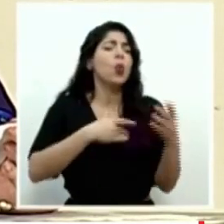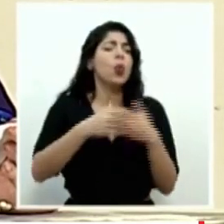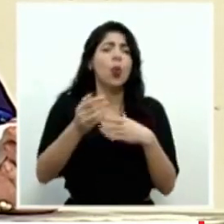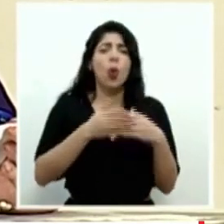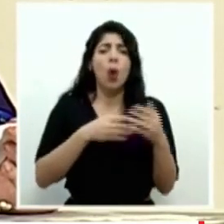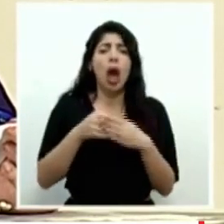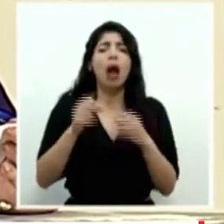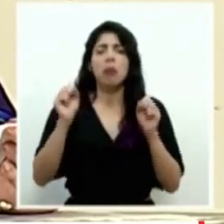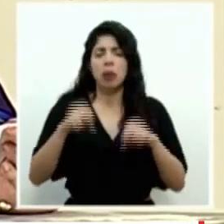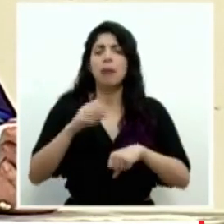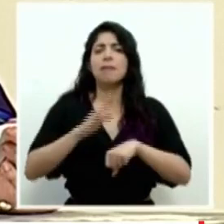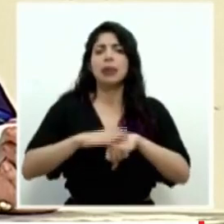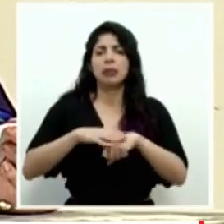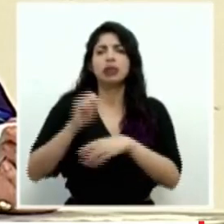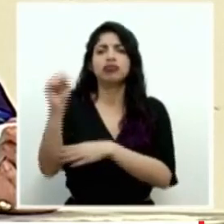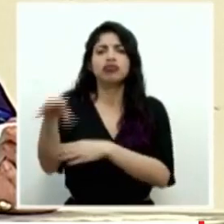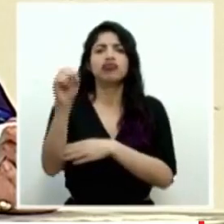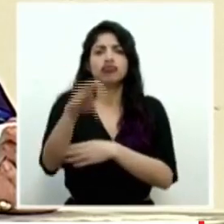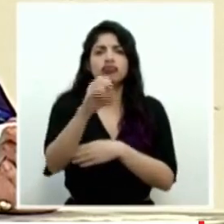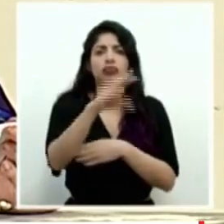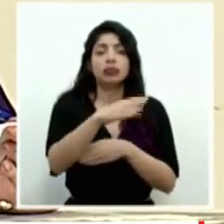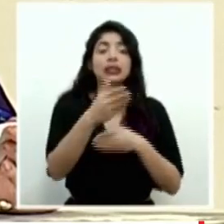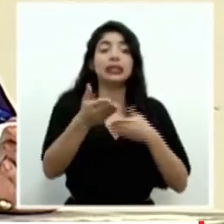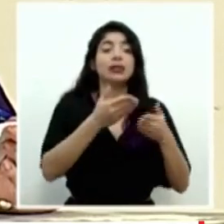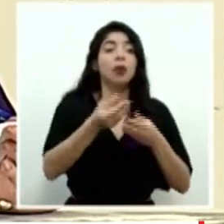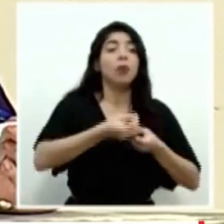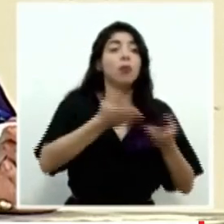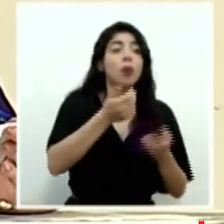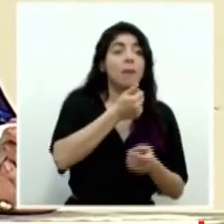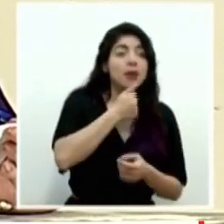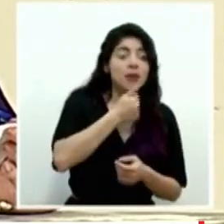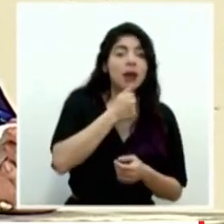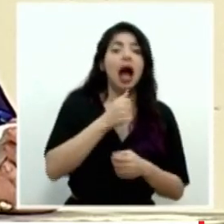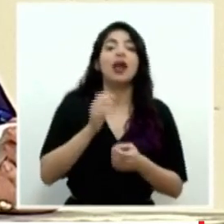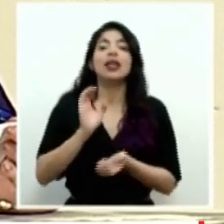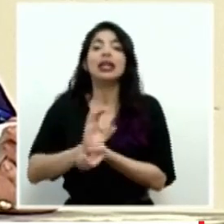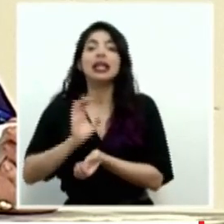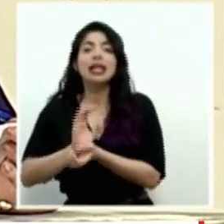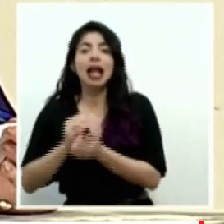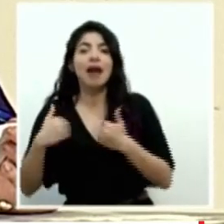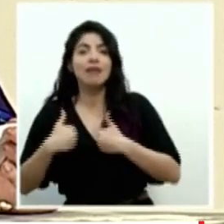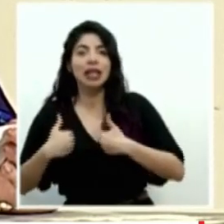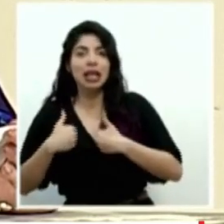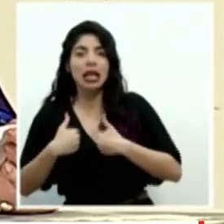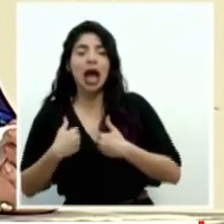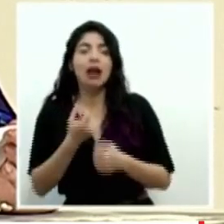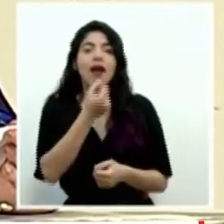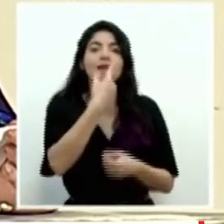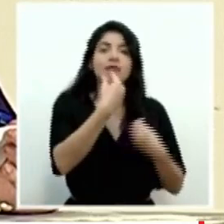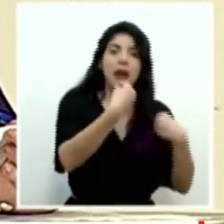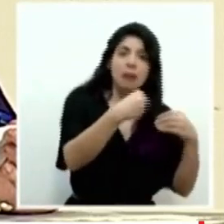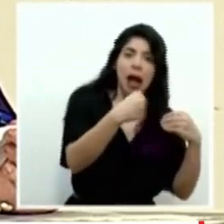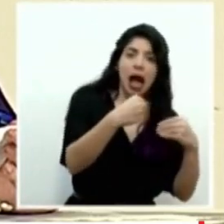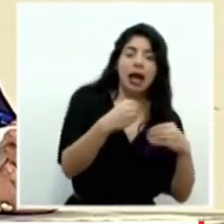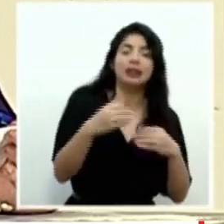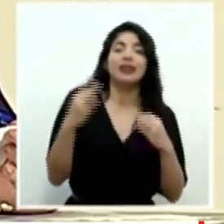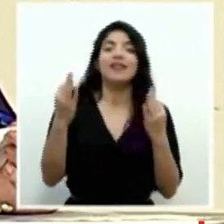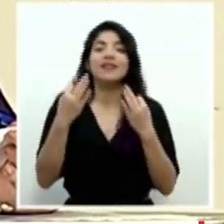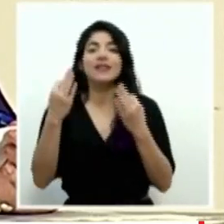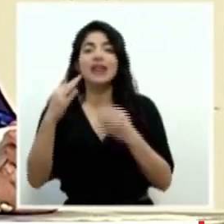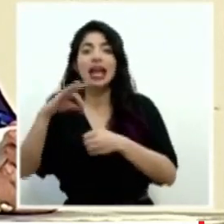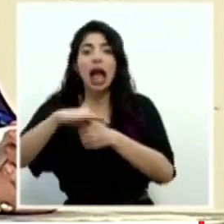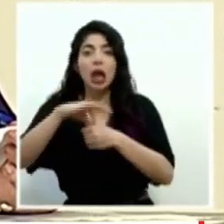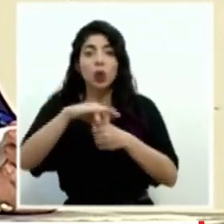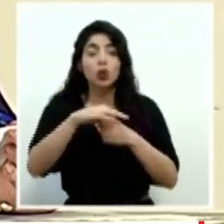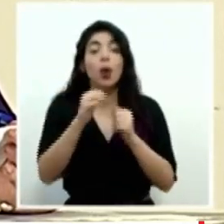modalidad, los establecimientos de salud públicos y privados, las clínicas veterinarias, las farmacias, las ferias del agricultor con